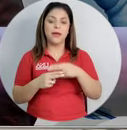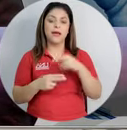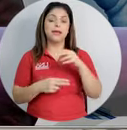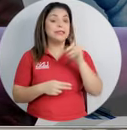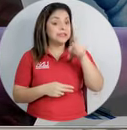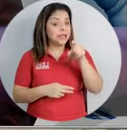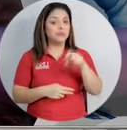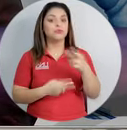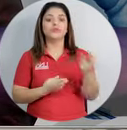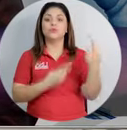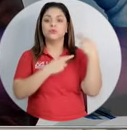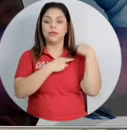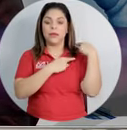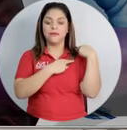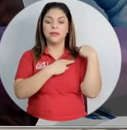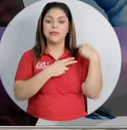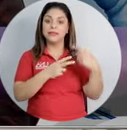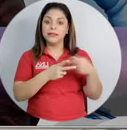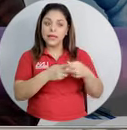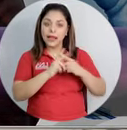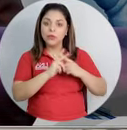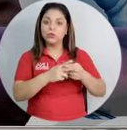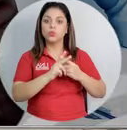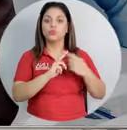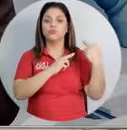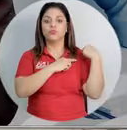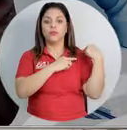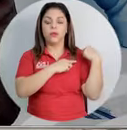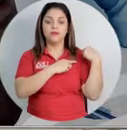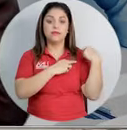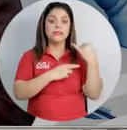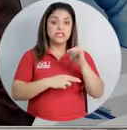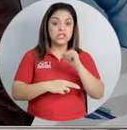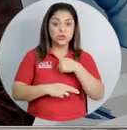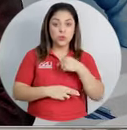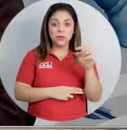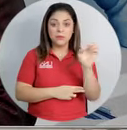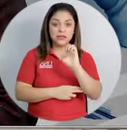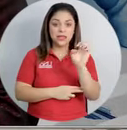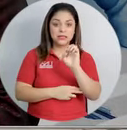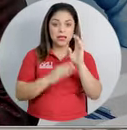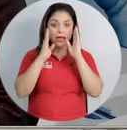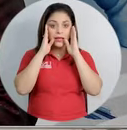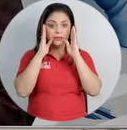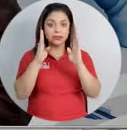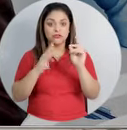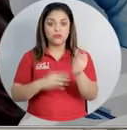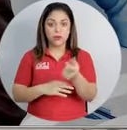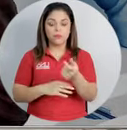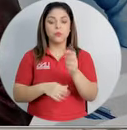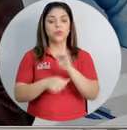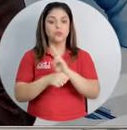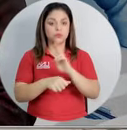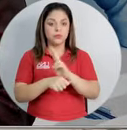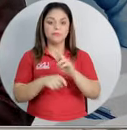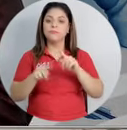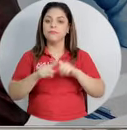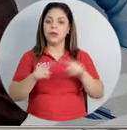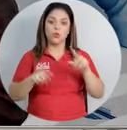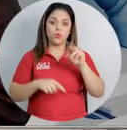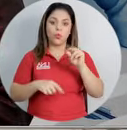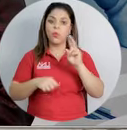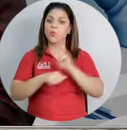crédito responsable, que tenemos alguna emergencia que se tiene que atender de forma rápida, se utiliza,